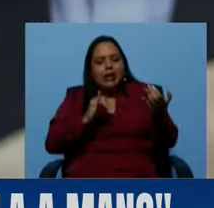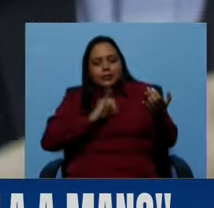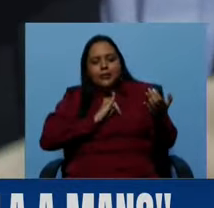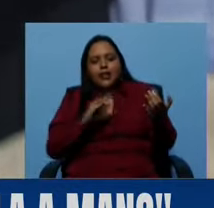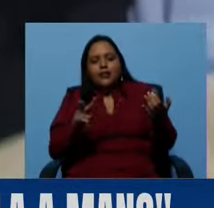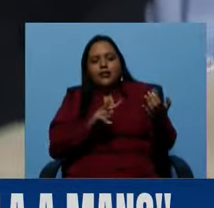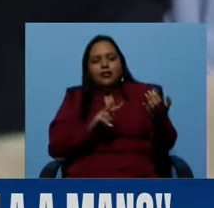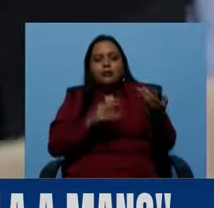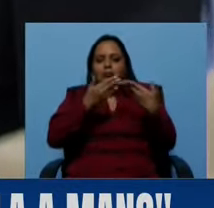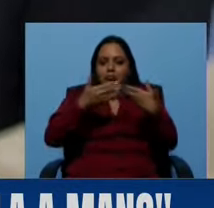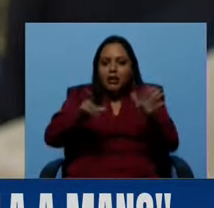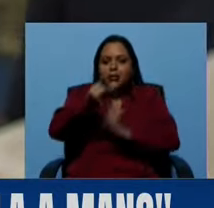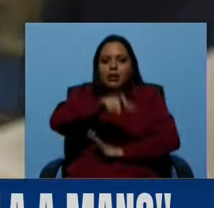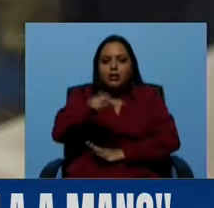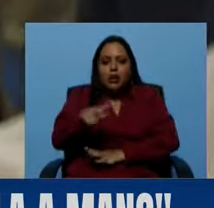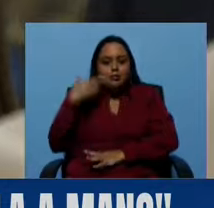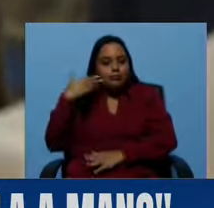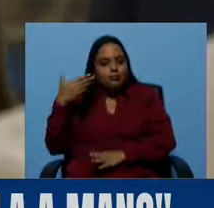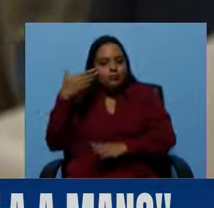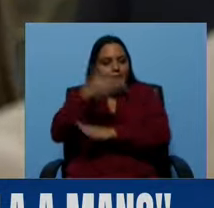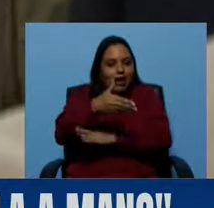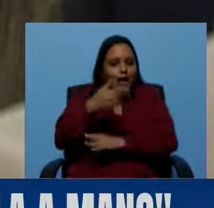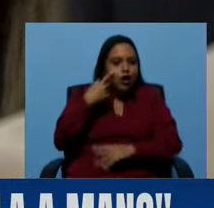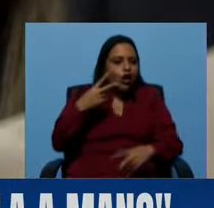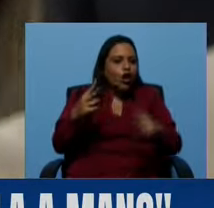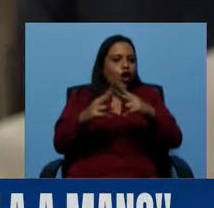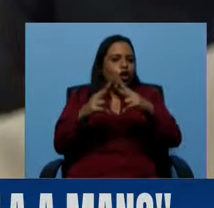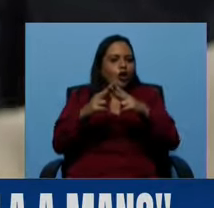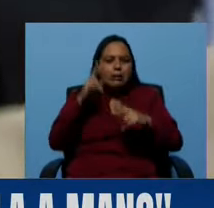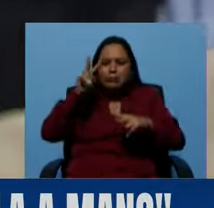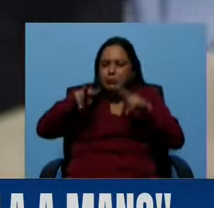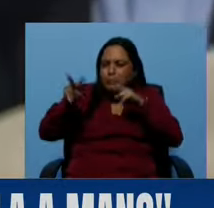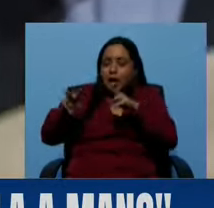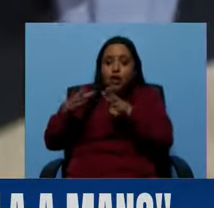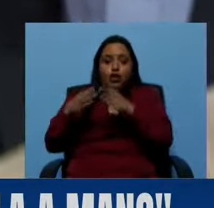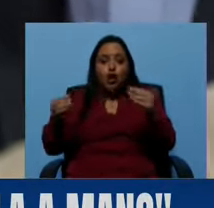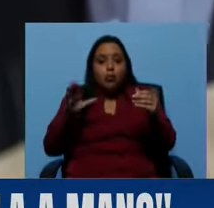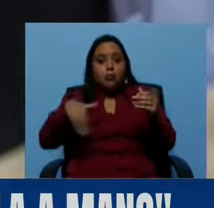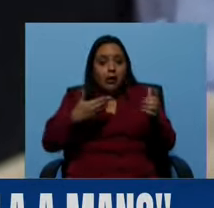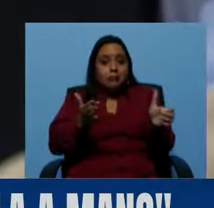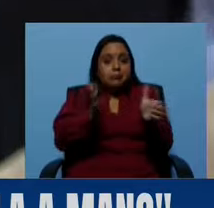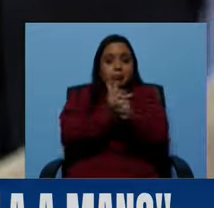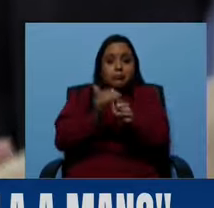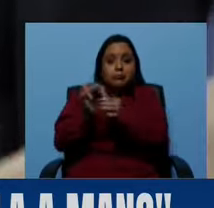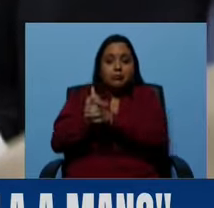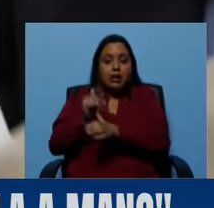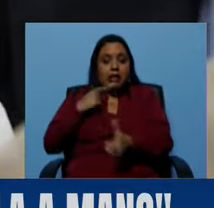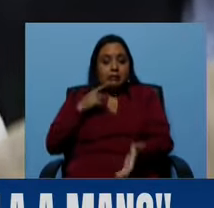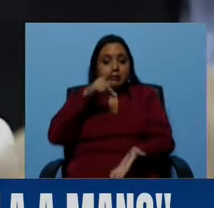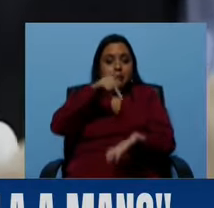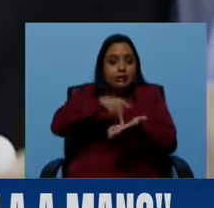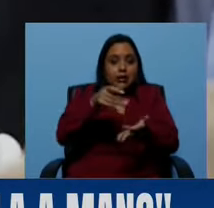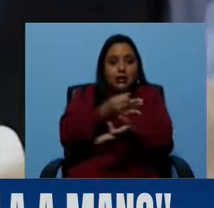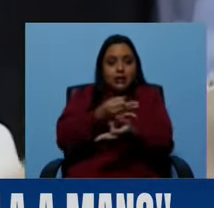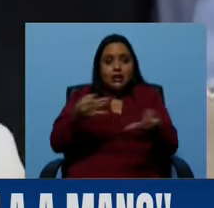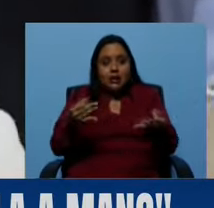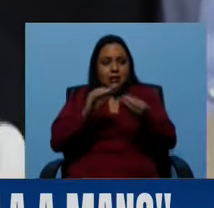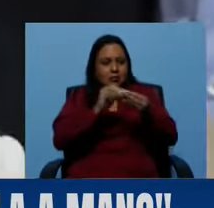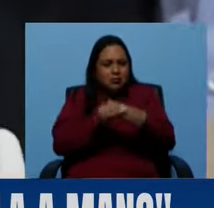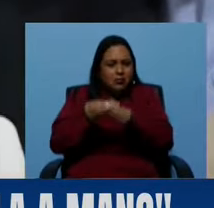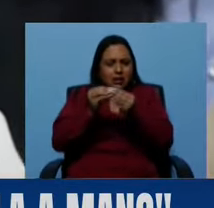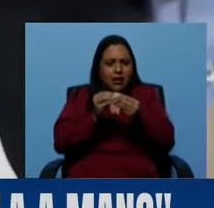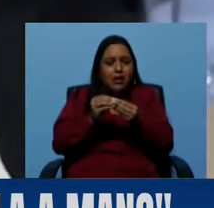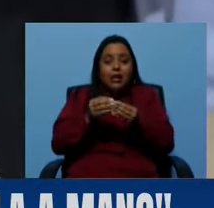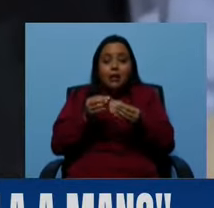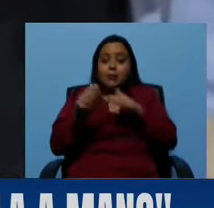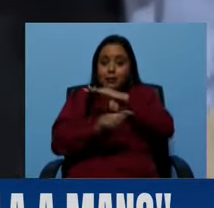todo público, que vengan, que conozcan, que vean todas las bellezas que se pueden conseguir, que además de venir con calidad y productos pues de